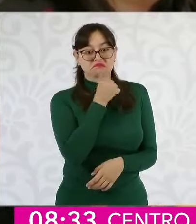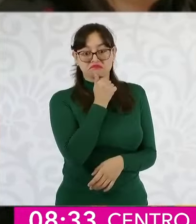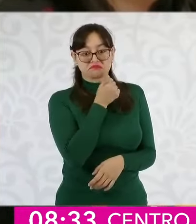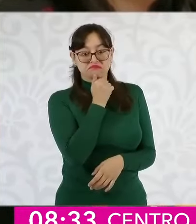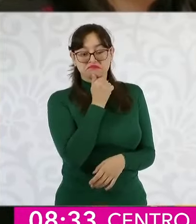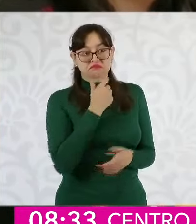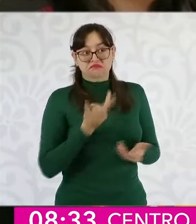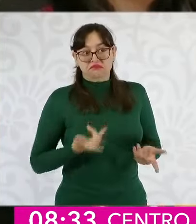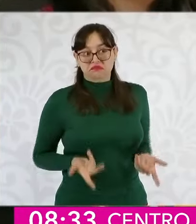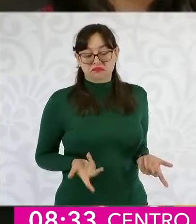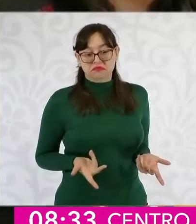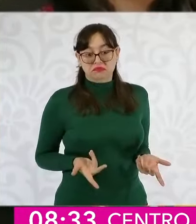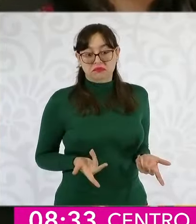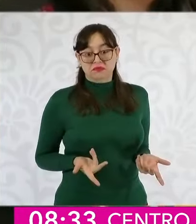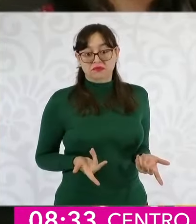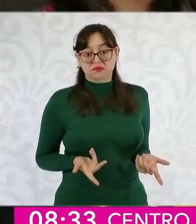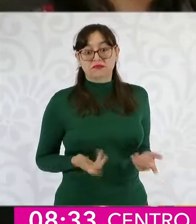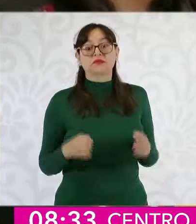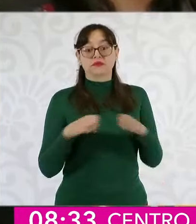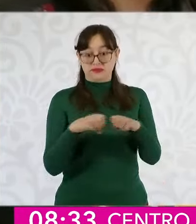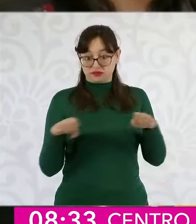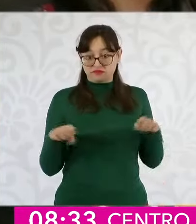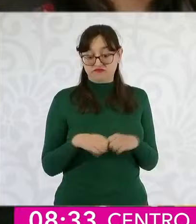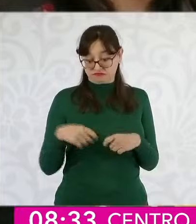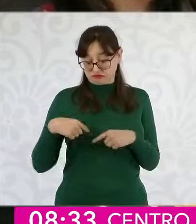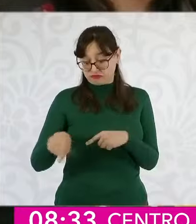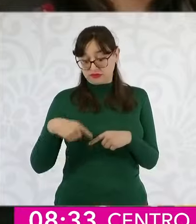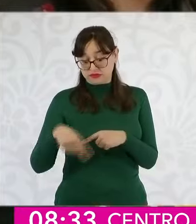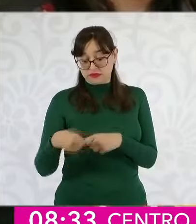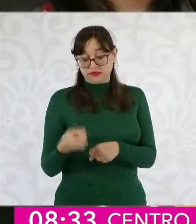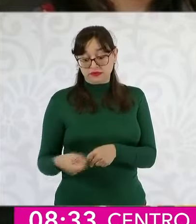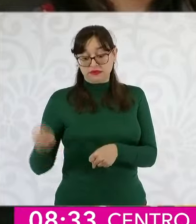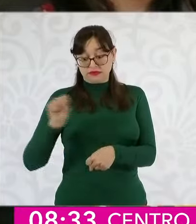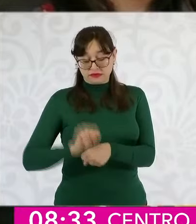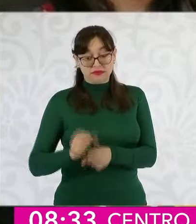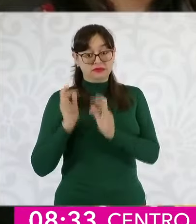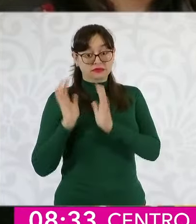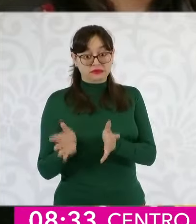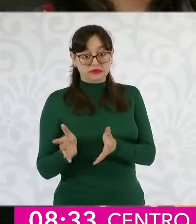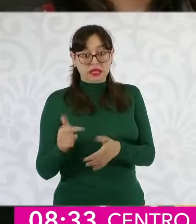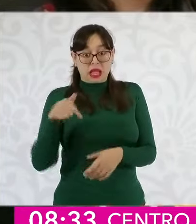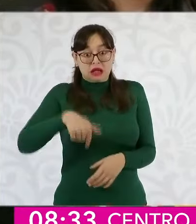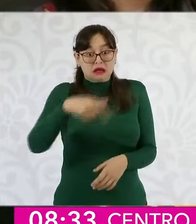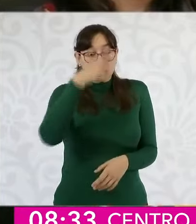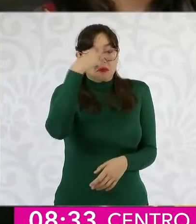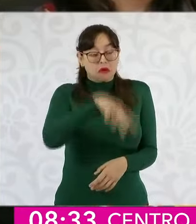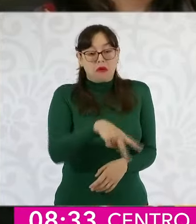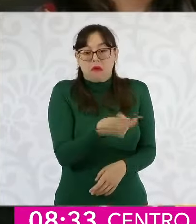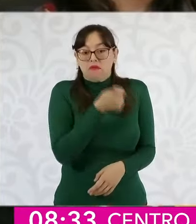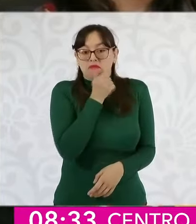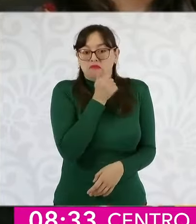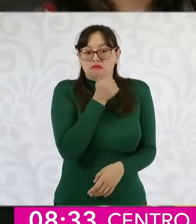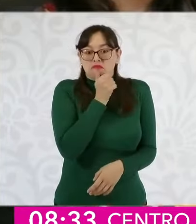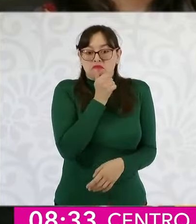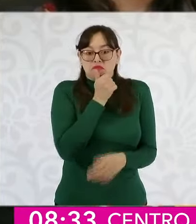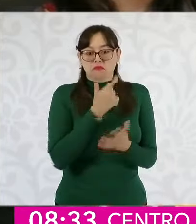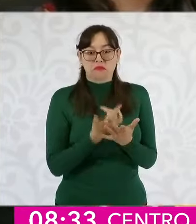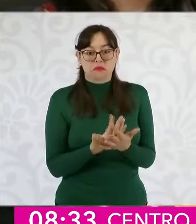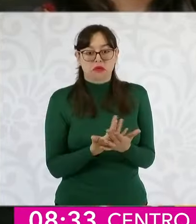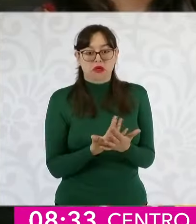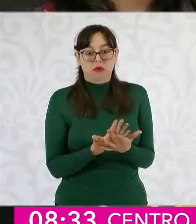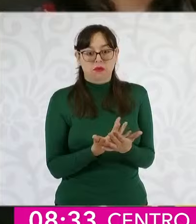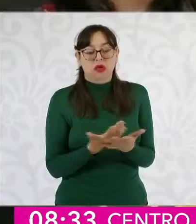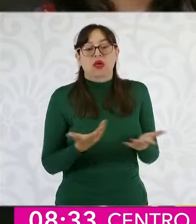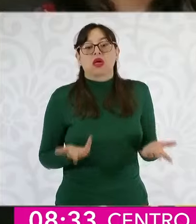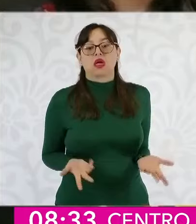equipo se acercara con el presidente Trump. ¿No habría modo de que se pudiera agilizar? ¿Cómo lo ven ustedes? Se trata de plantear ahora